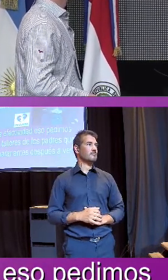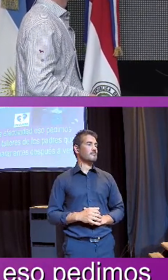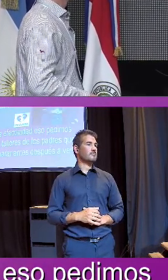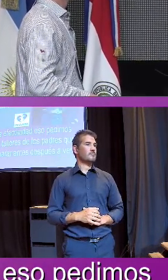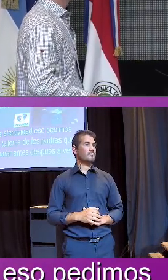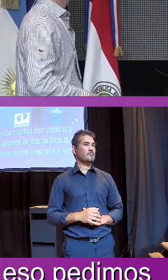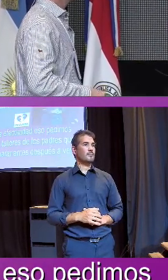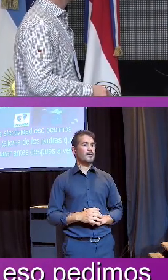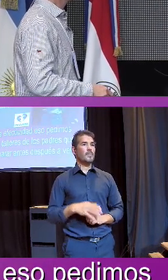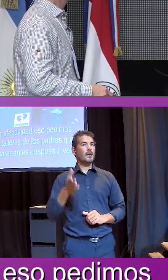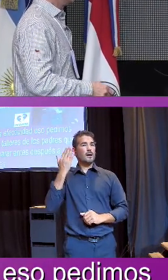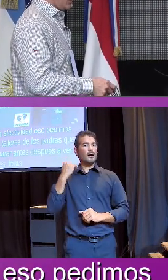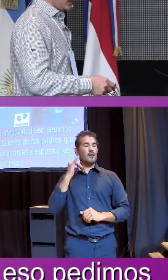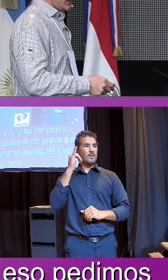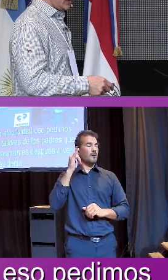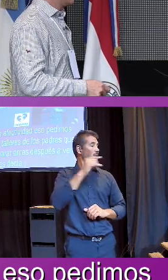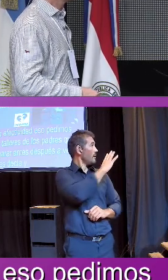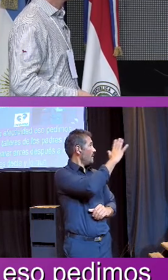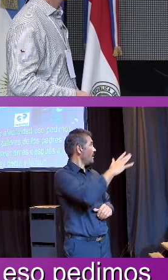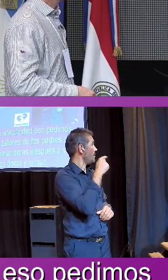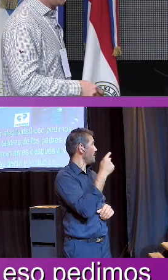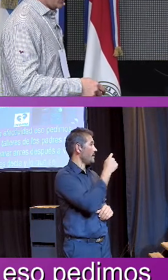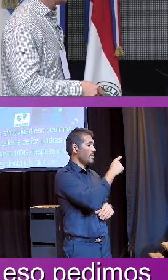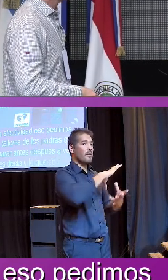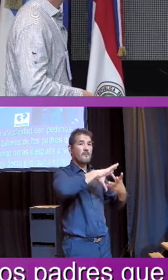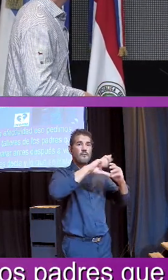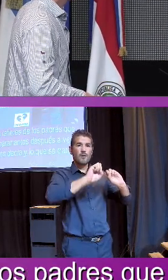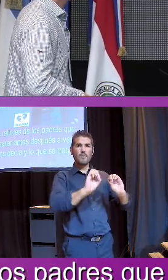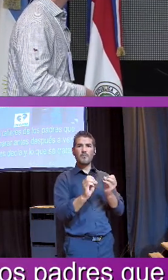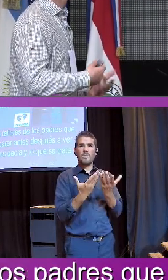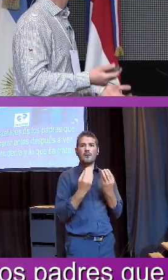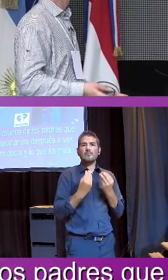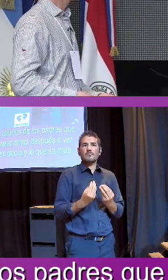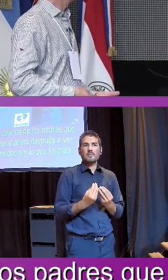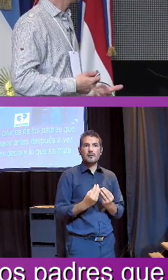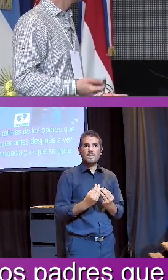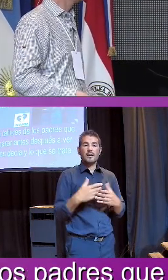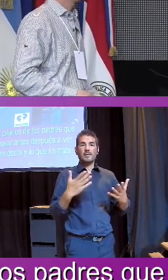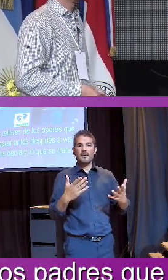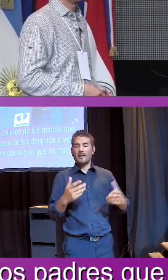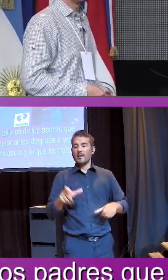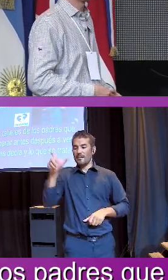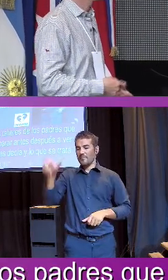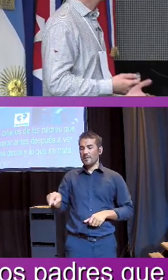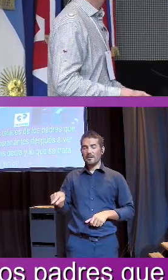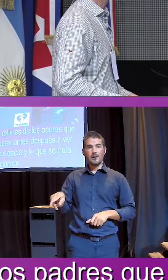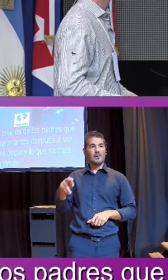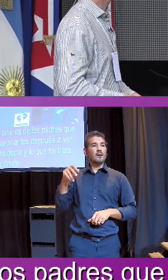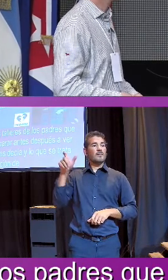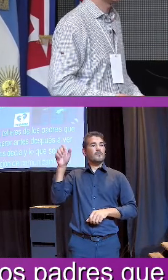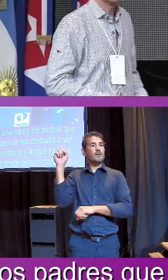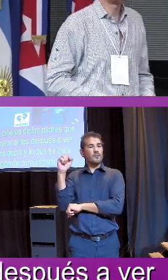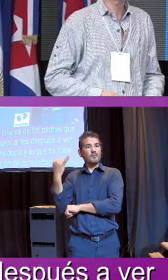Esto es un poco lo que les decía y lo que se trata de mejorar es la capacidad de interacción, de comunicación, de